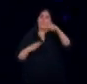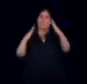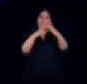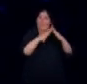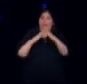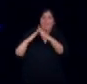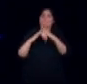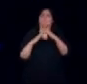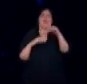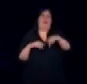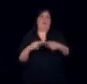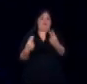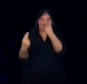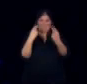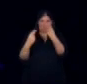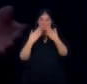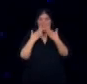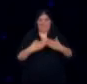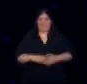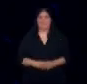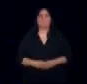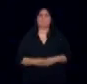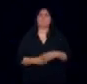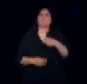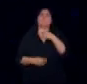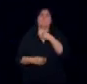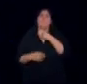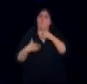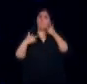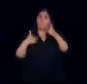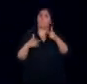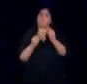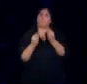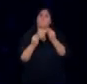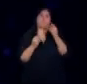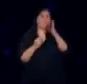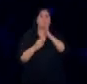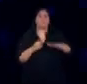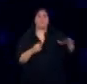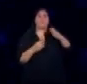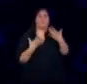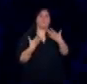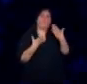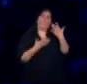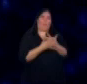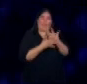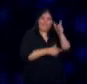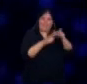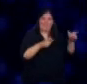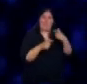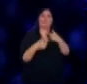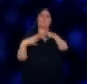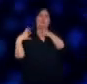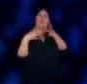de la campaña, te presentaba y no de manera casual, también como activista por los derechos del LGBT+. Te consulto por